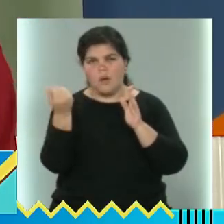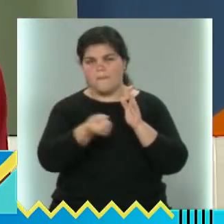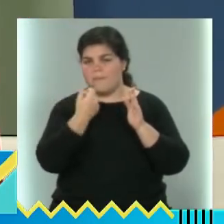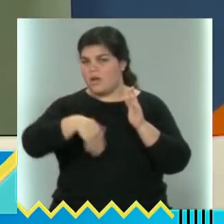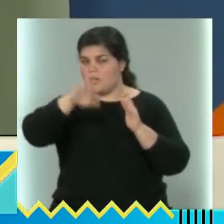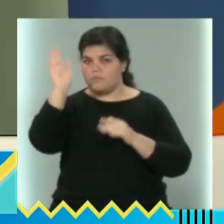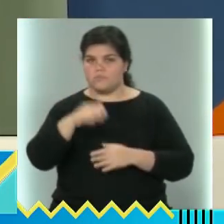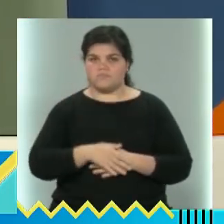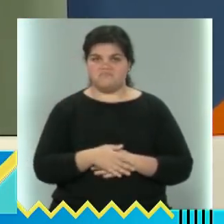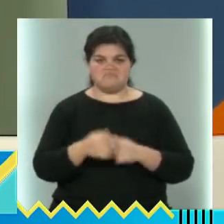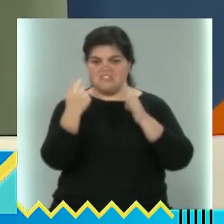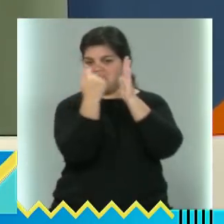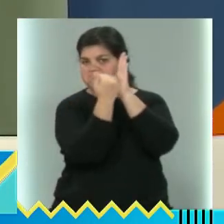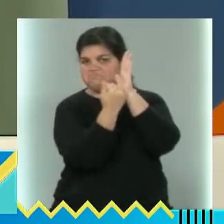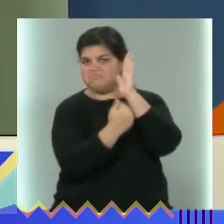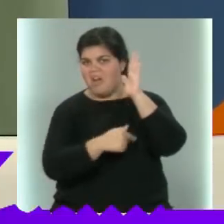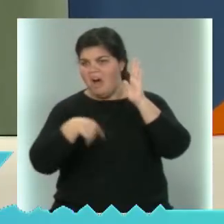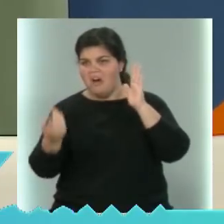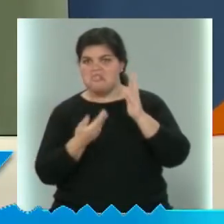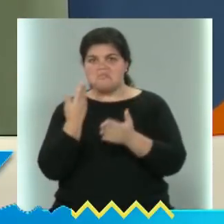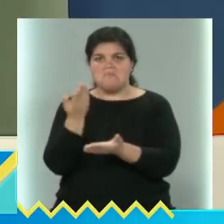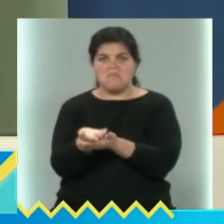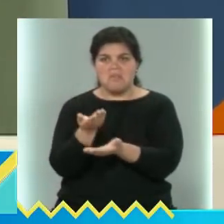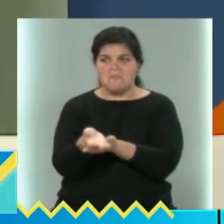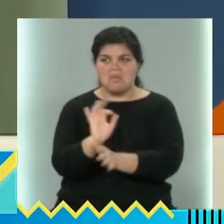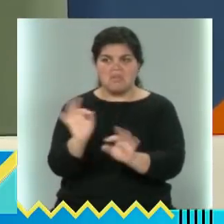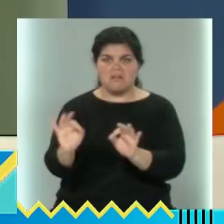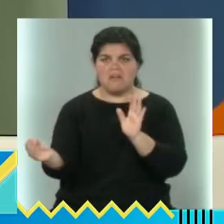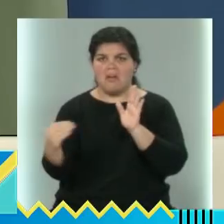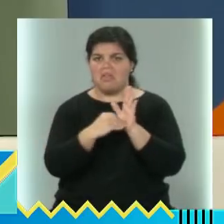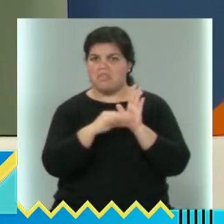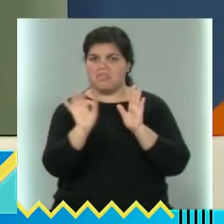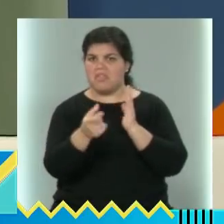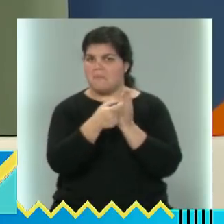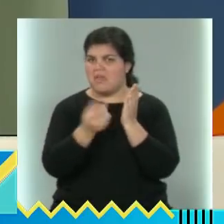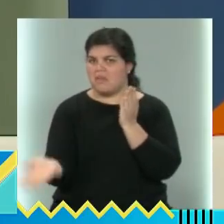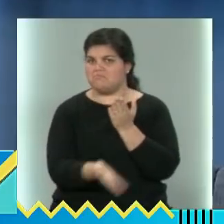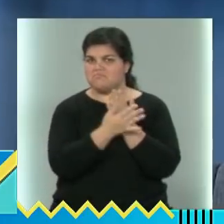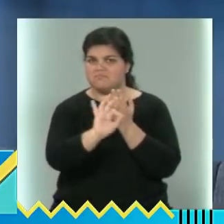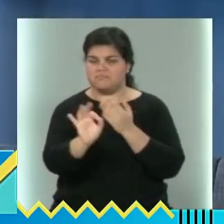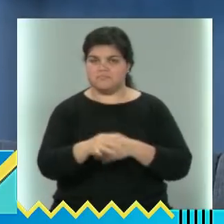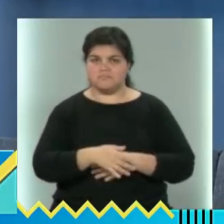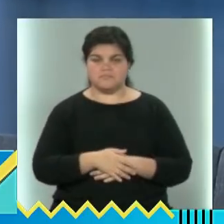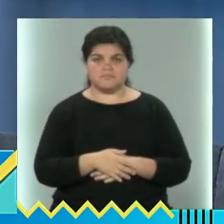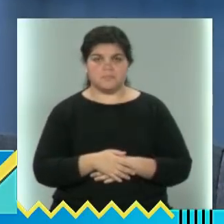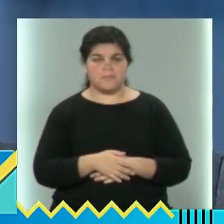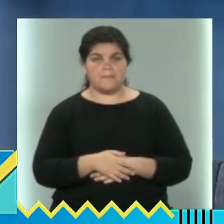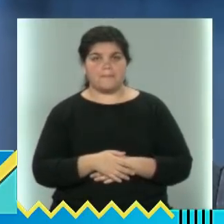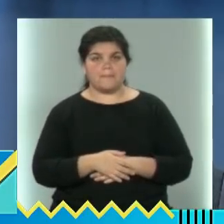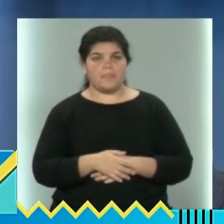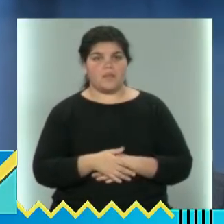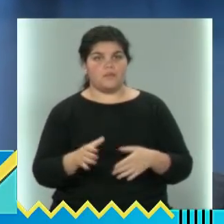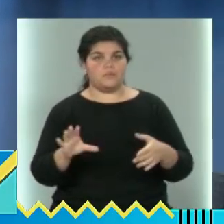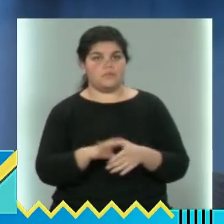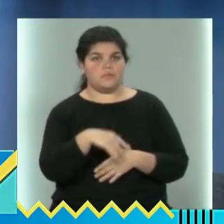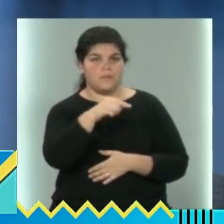yo sepa, nada de todo lo solicitado por el dictaminador ha sido incorporado al expediente. Emilio, en ese aspecto